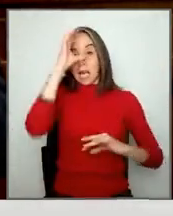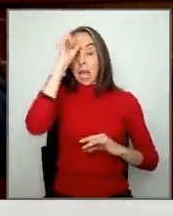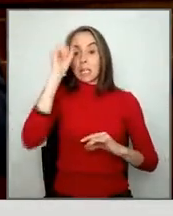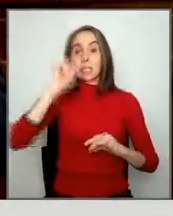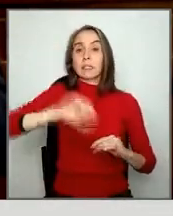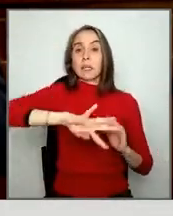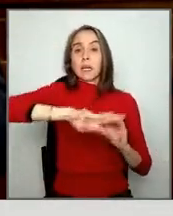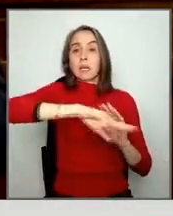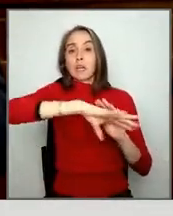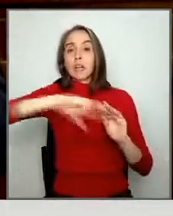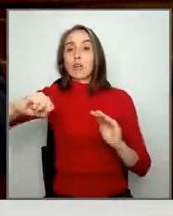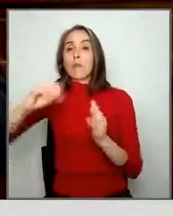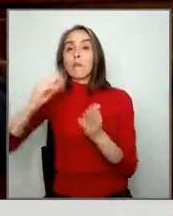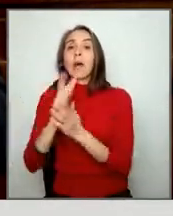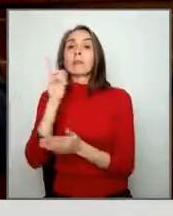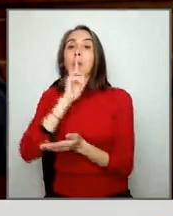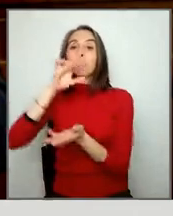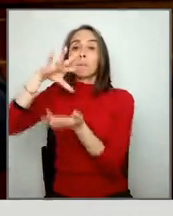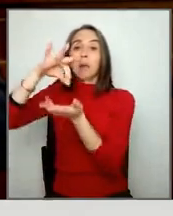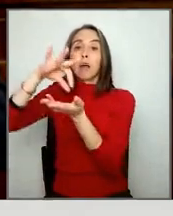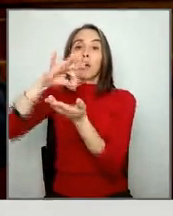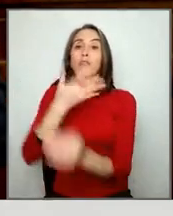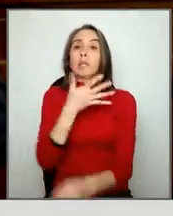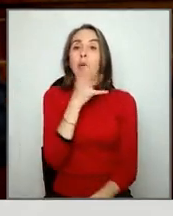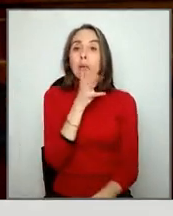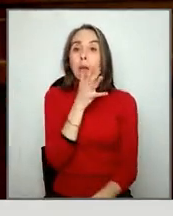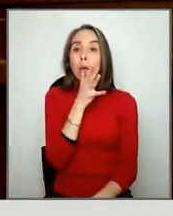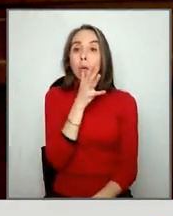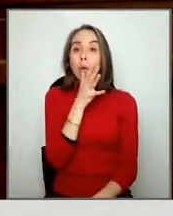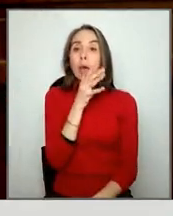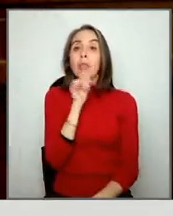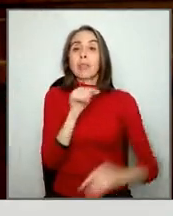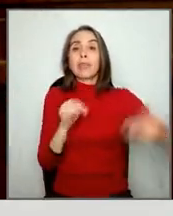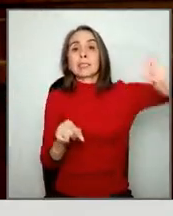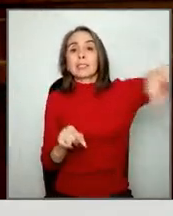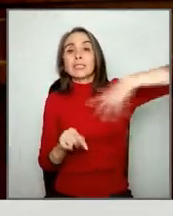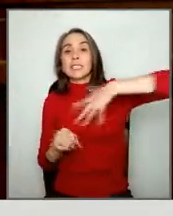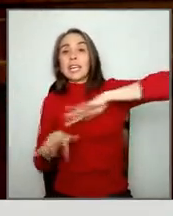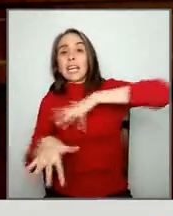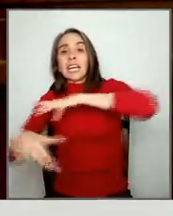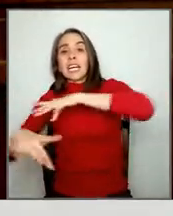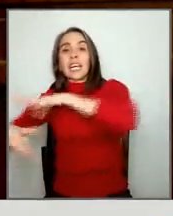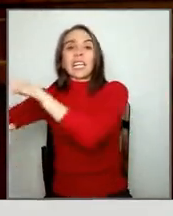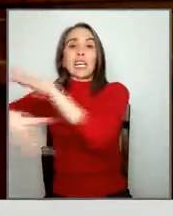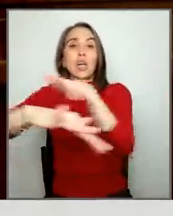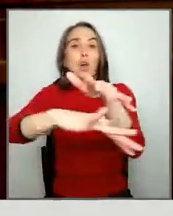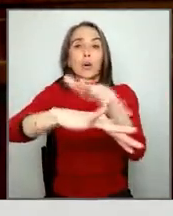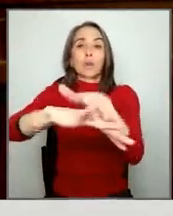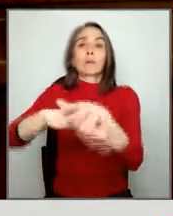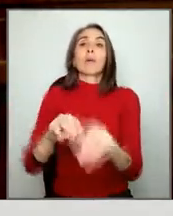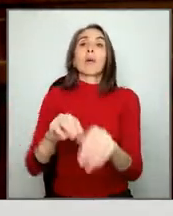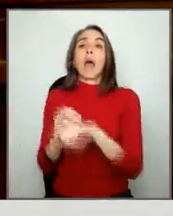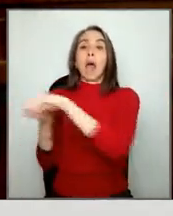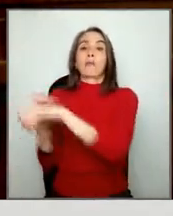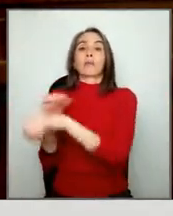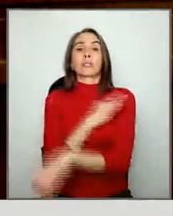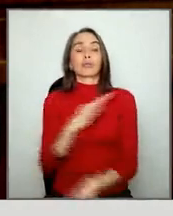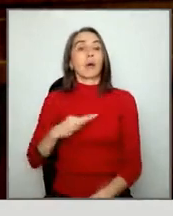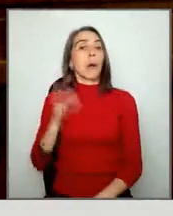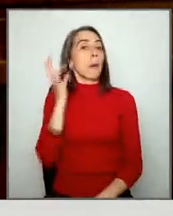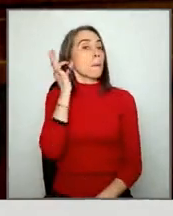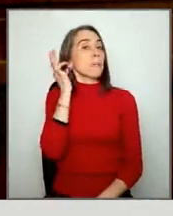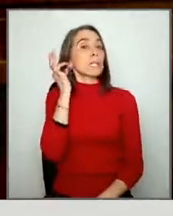la última gota de agua del río Esto ministra está afectando gravemente